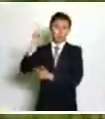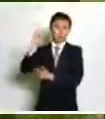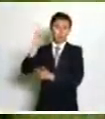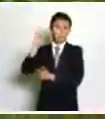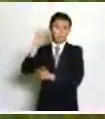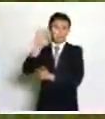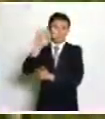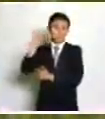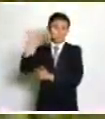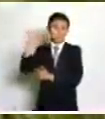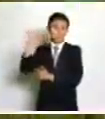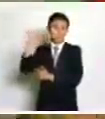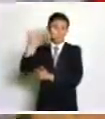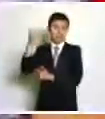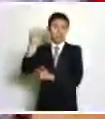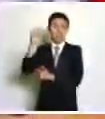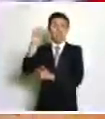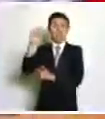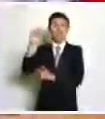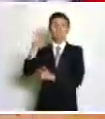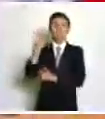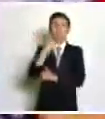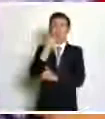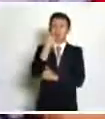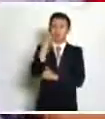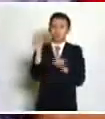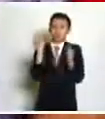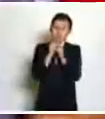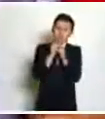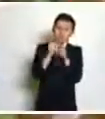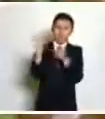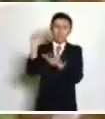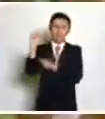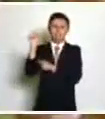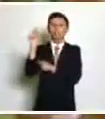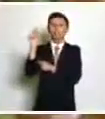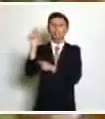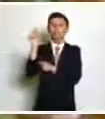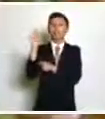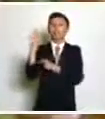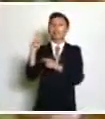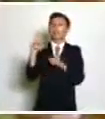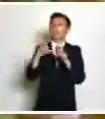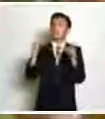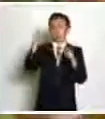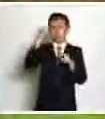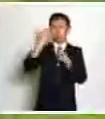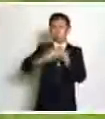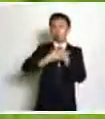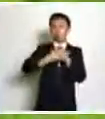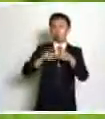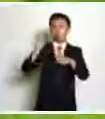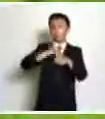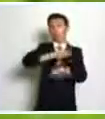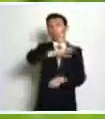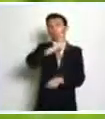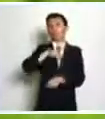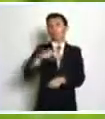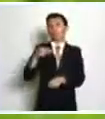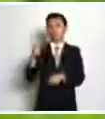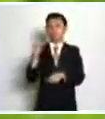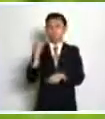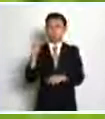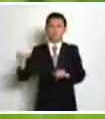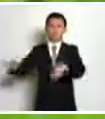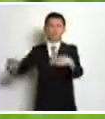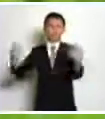de rosa, mini rosa y astromelia se preparan para venderlas en el tradicional Día de Muertos. Empieza a salir como a mediados de